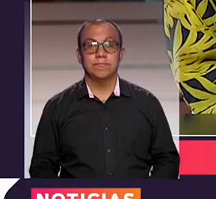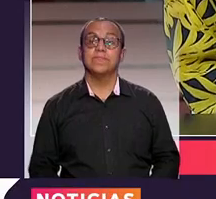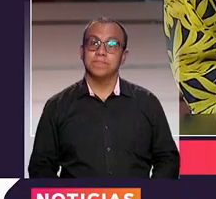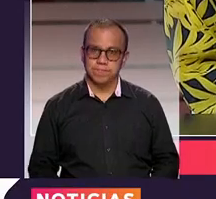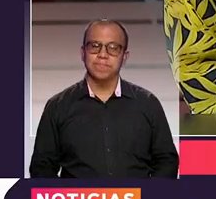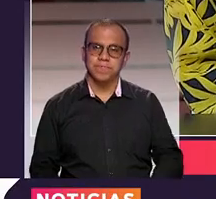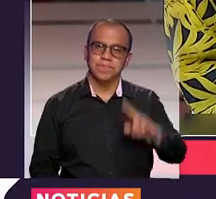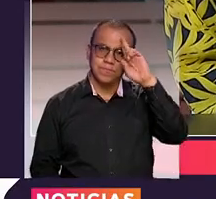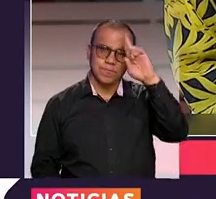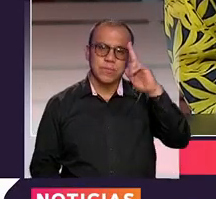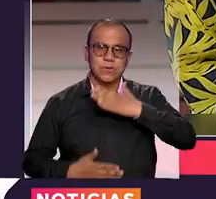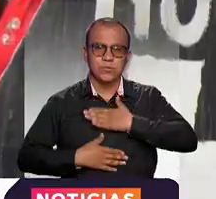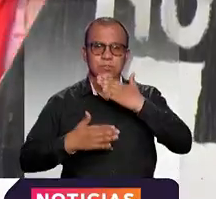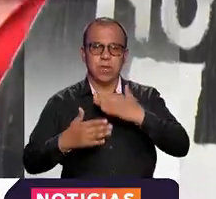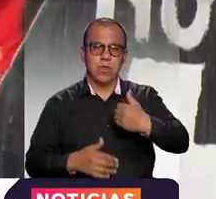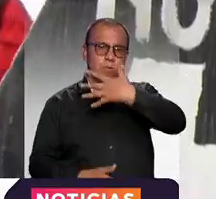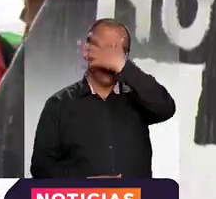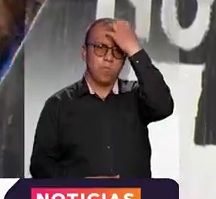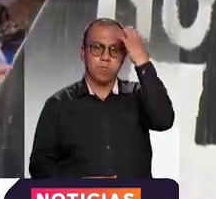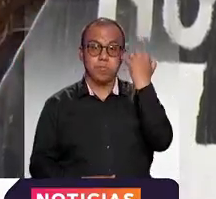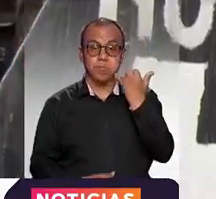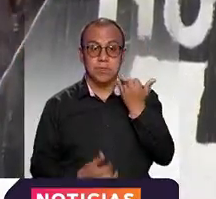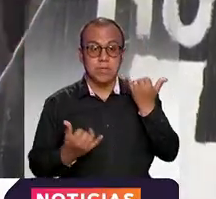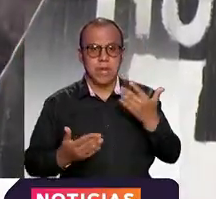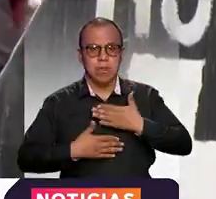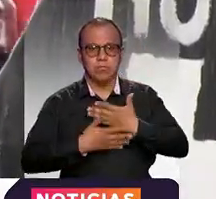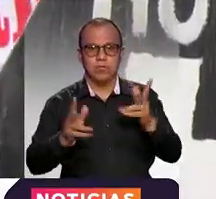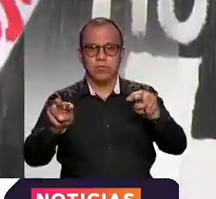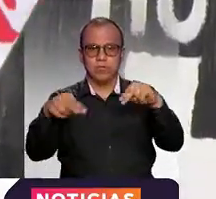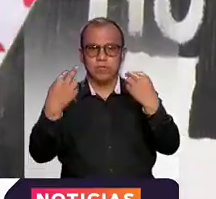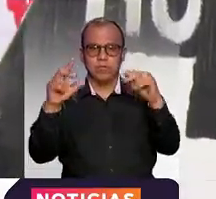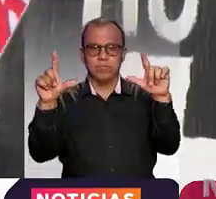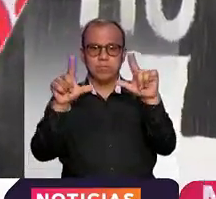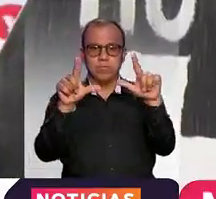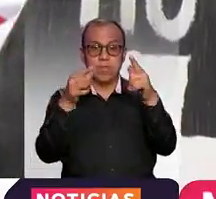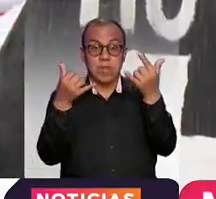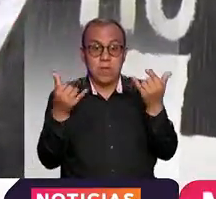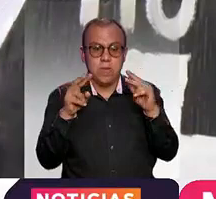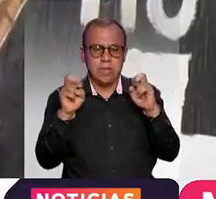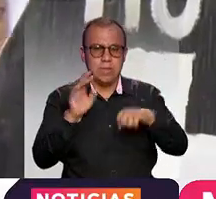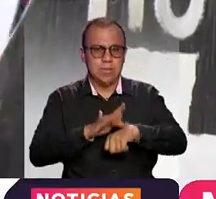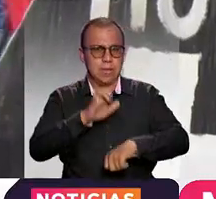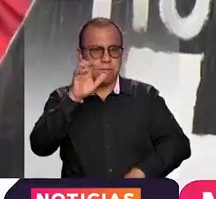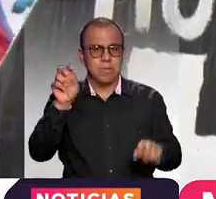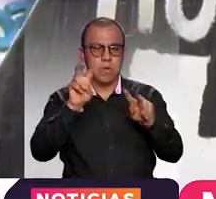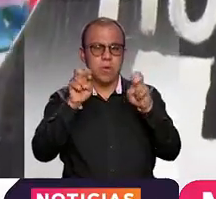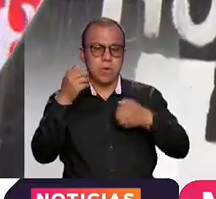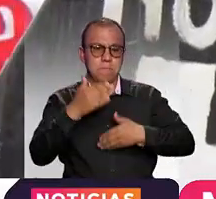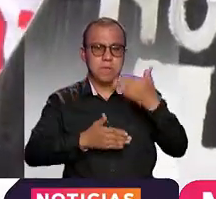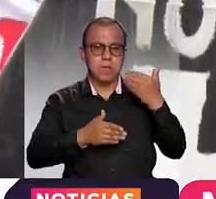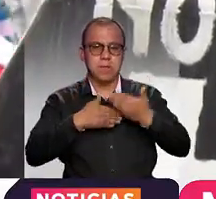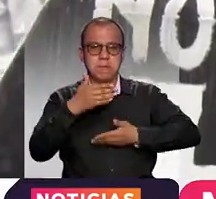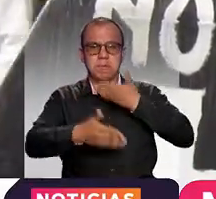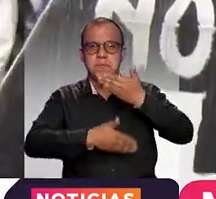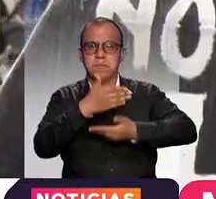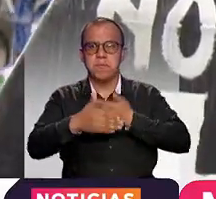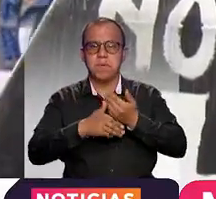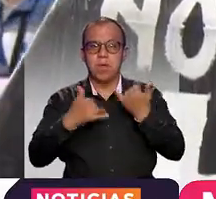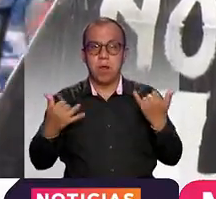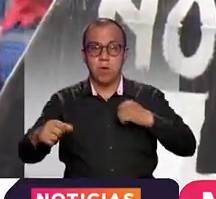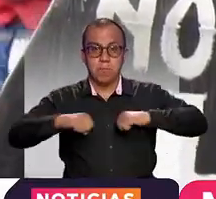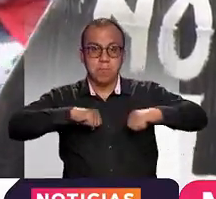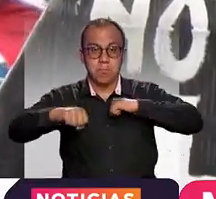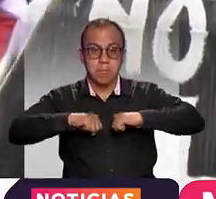tal? Un cordial saludo para usted, Yajaira, y por supuesto para todos los televidentes. Mire, desde muy temprano empezaron las jornadas de movilizaciones por este nuevo